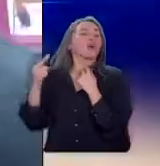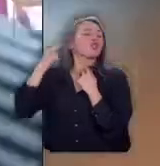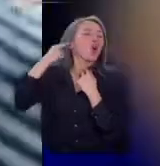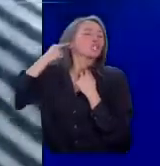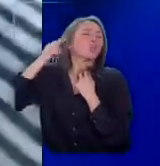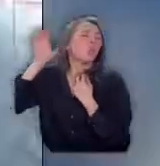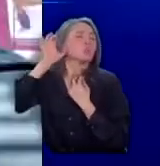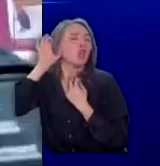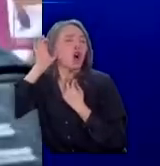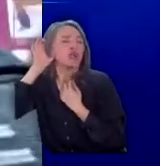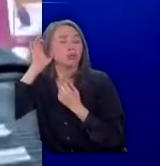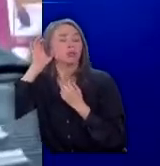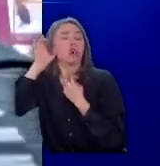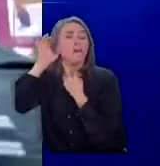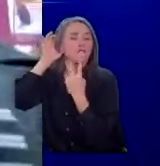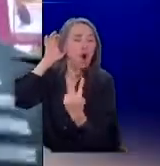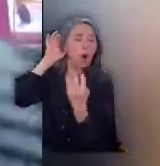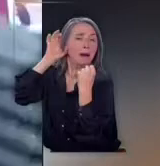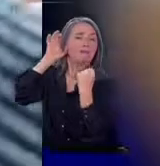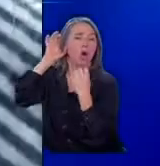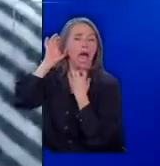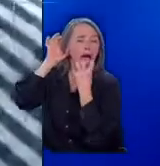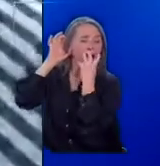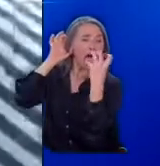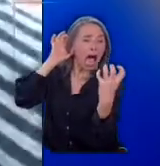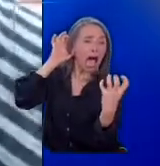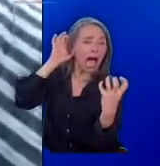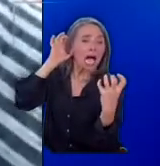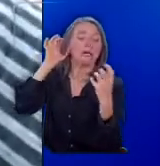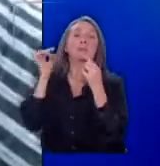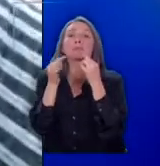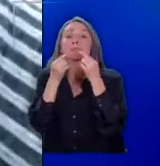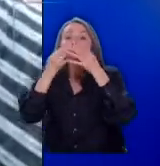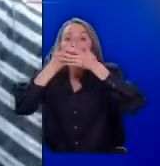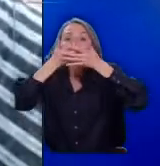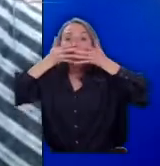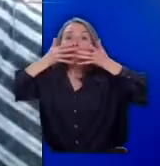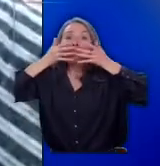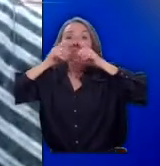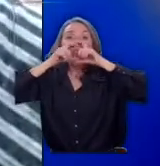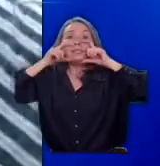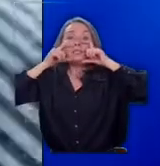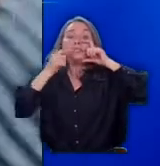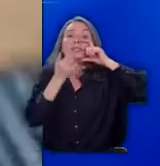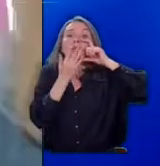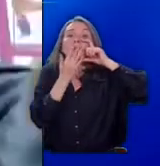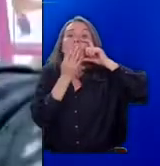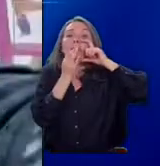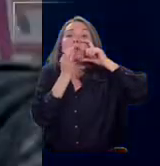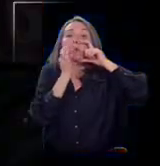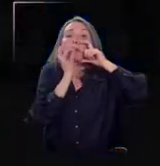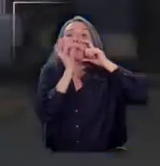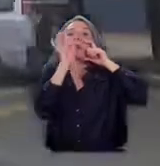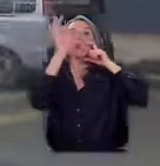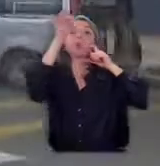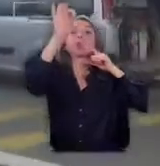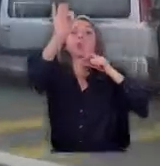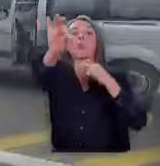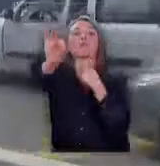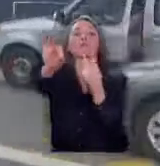tengo que aumentar la presión y Y eso va a ser que las gotitas que uno elimina netamente al hablar también salgan más